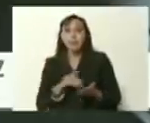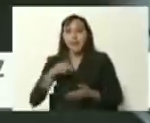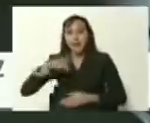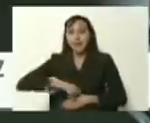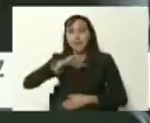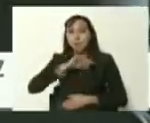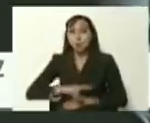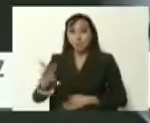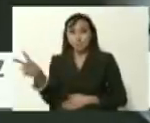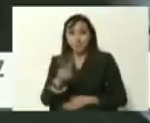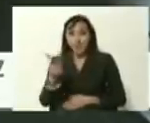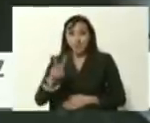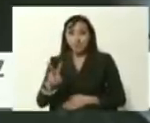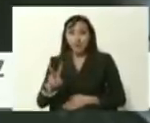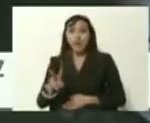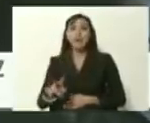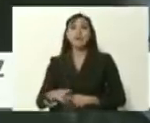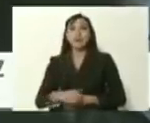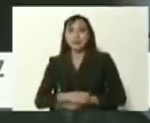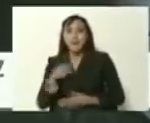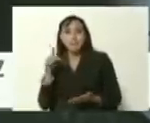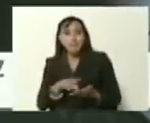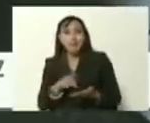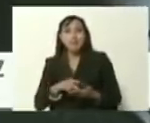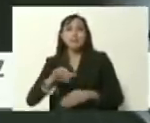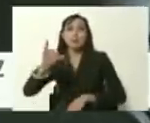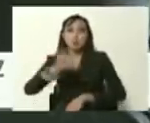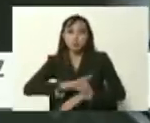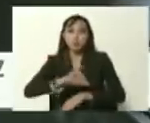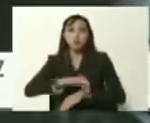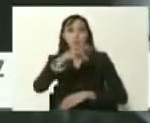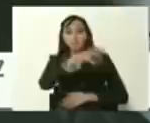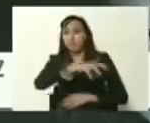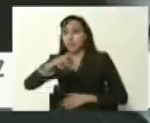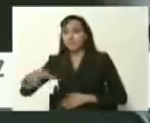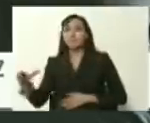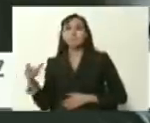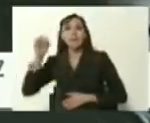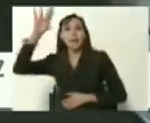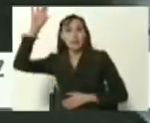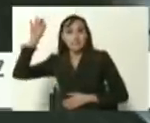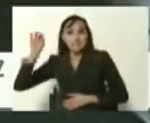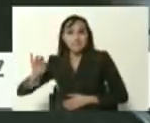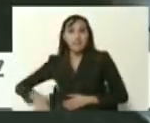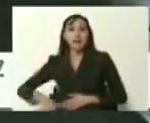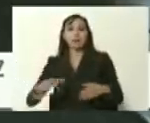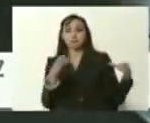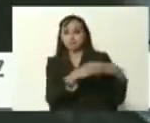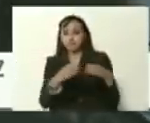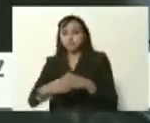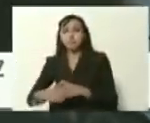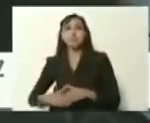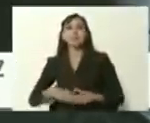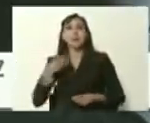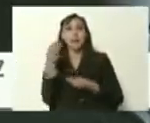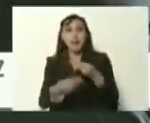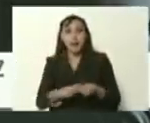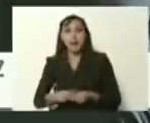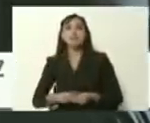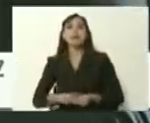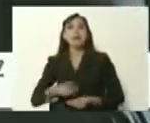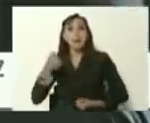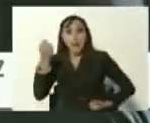política de Venezuela se le da participación, en este caso a los pastores evangélicos y a sus iglesias, para que sean un brazo